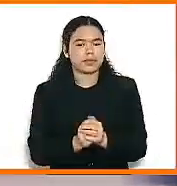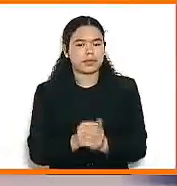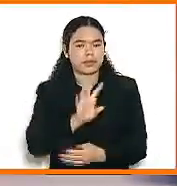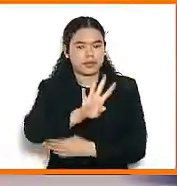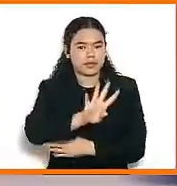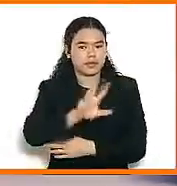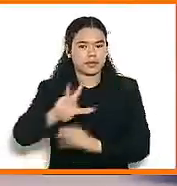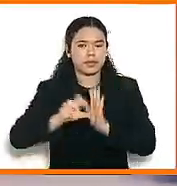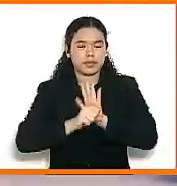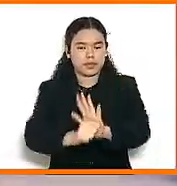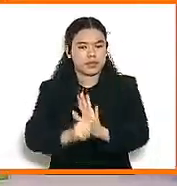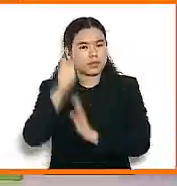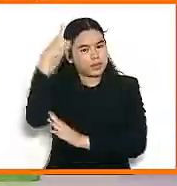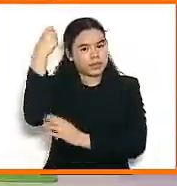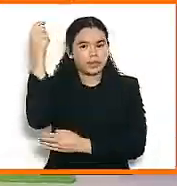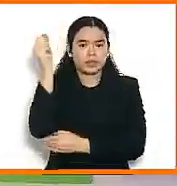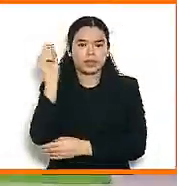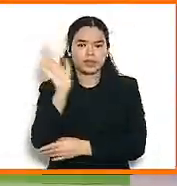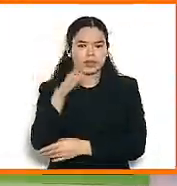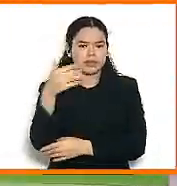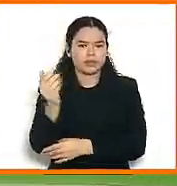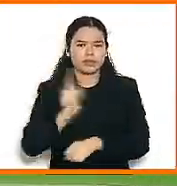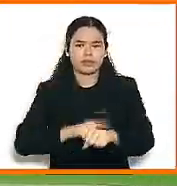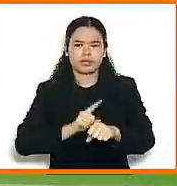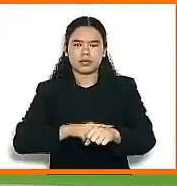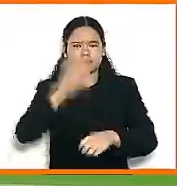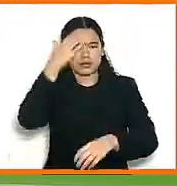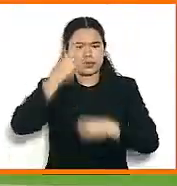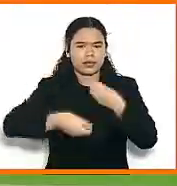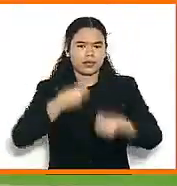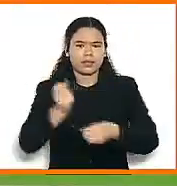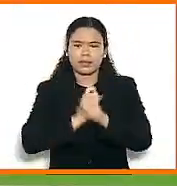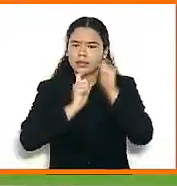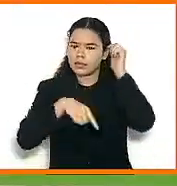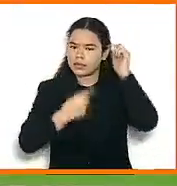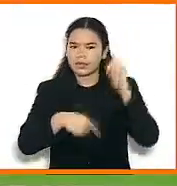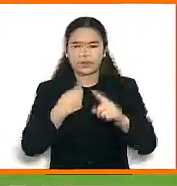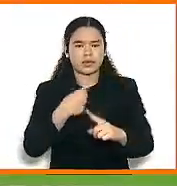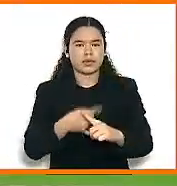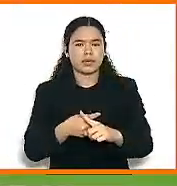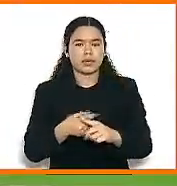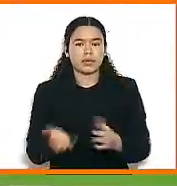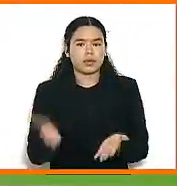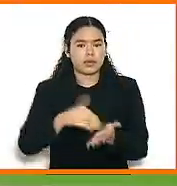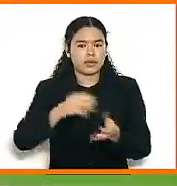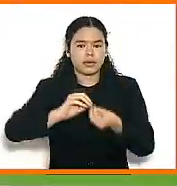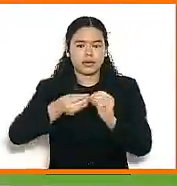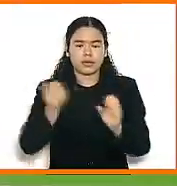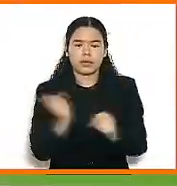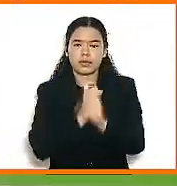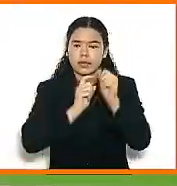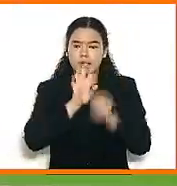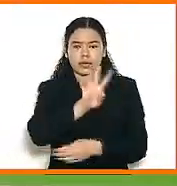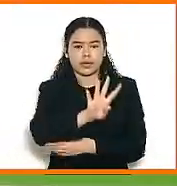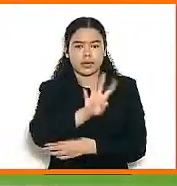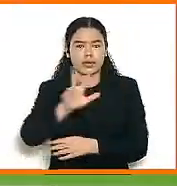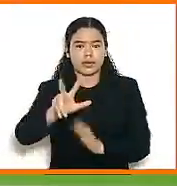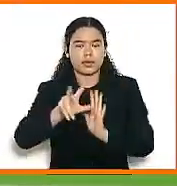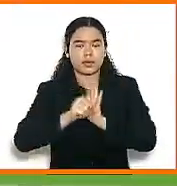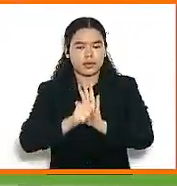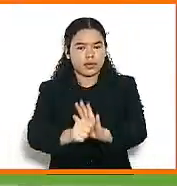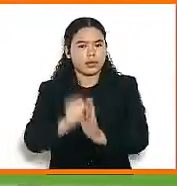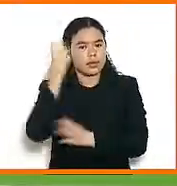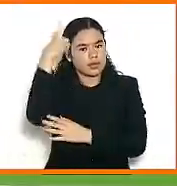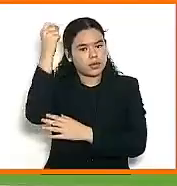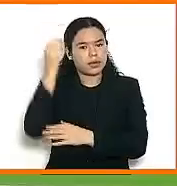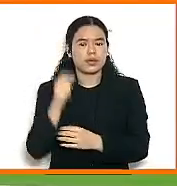43 con su símbolo de sueños bandera. Es momento de conocer la esferita ganadora para Multi X. Te repito, el número favorecido para Diaria 43 con su símbolo